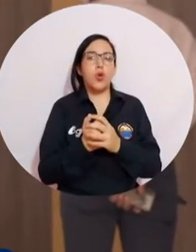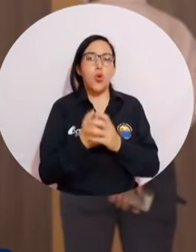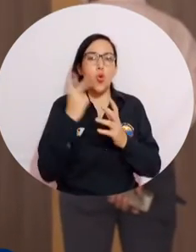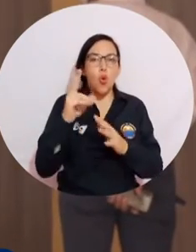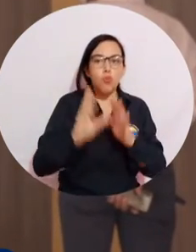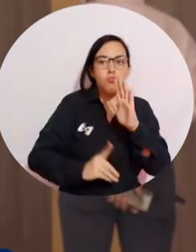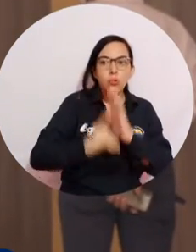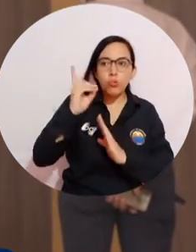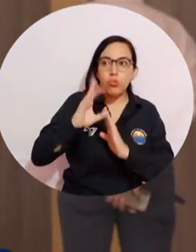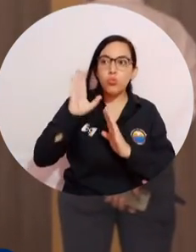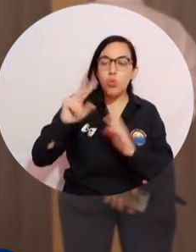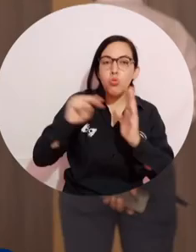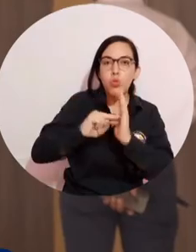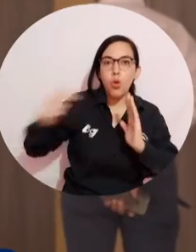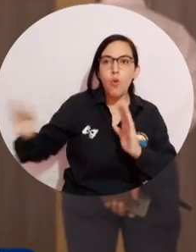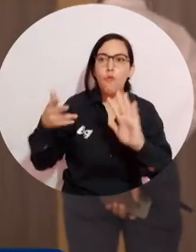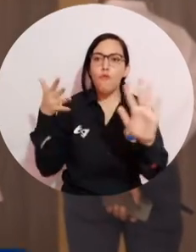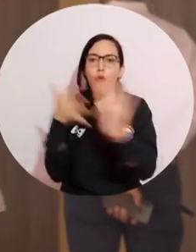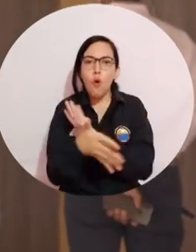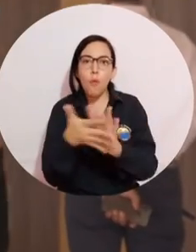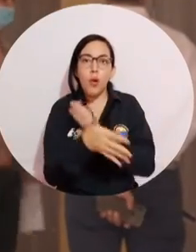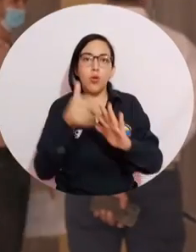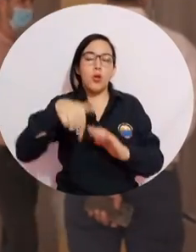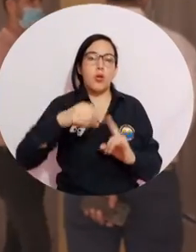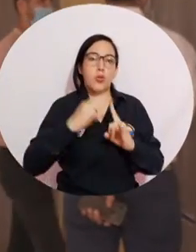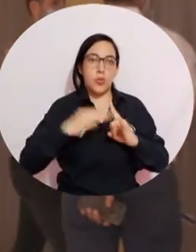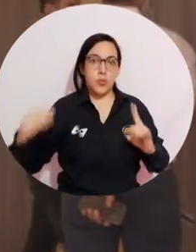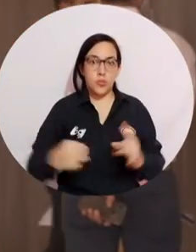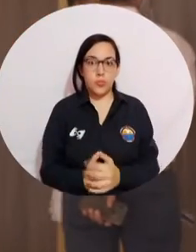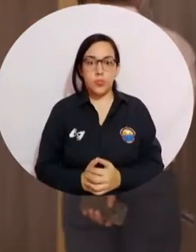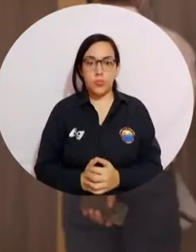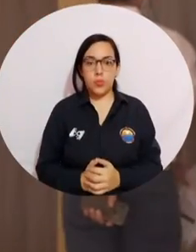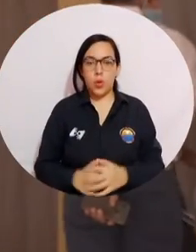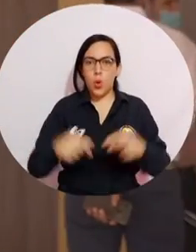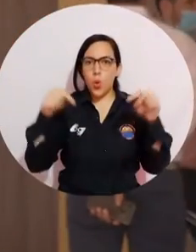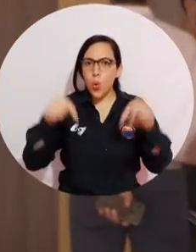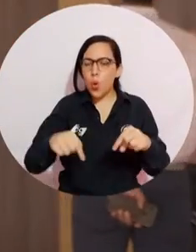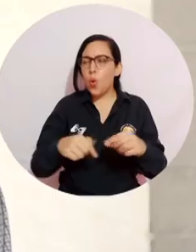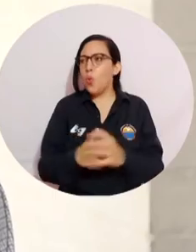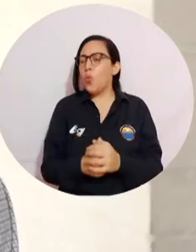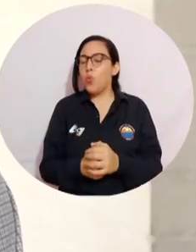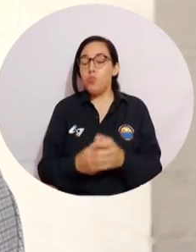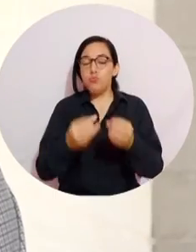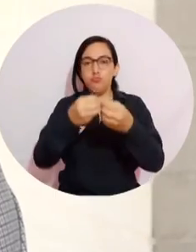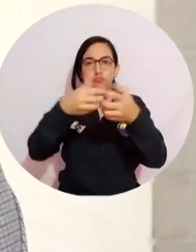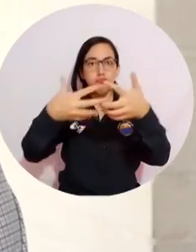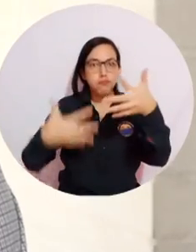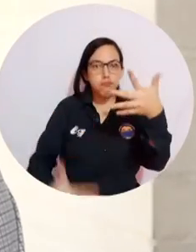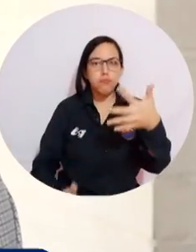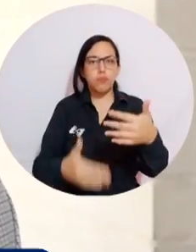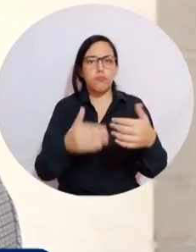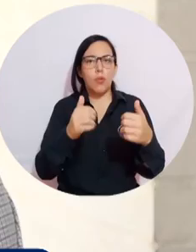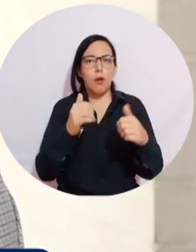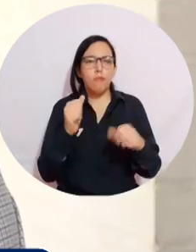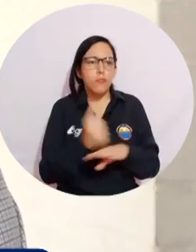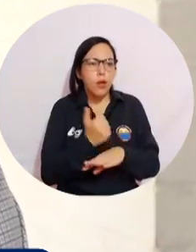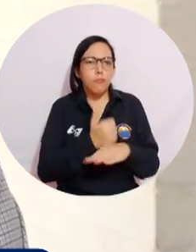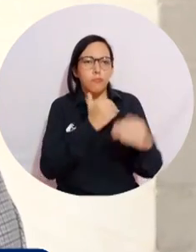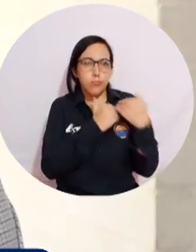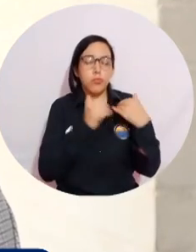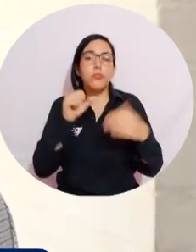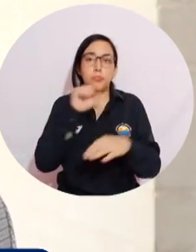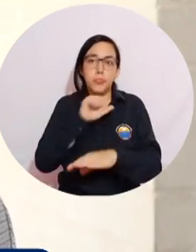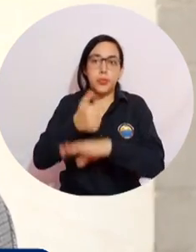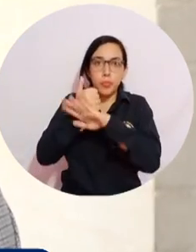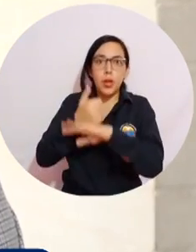innovación, desarrollo tecnológico y todo lo que viene desarrollando en formación la Universidad del Magdalena. De aquí van a salir una cantidad de tareas que ya